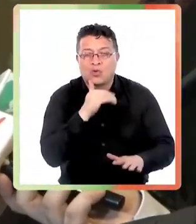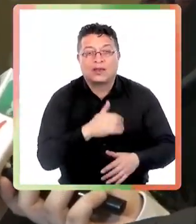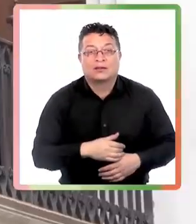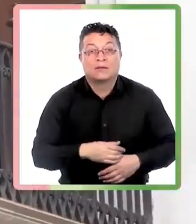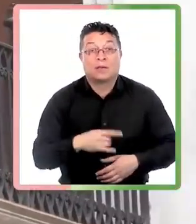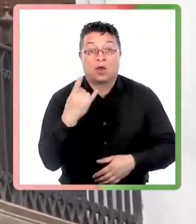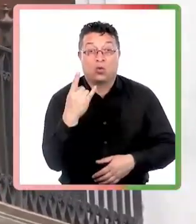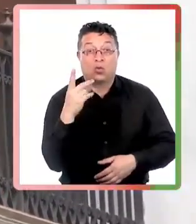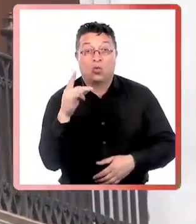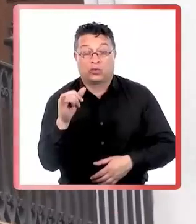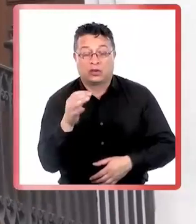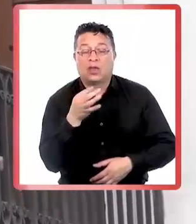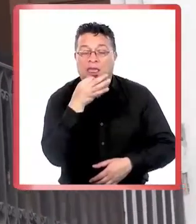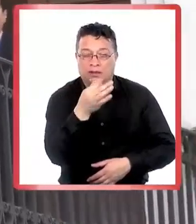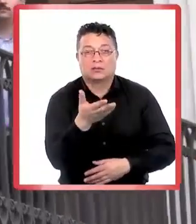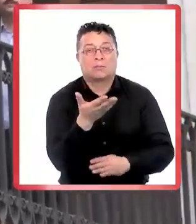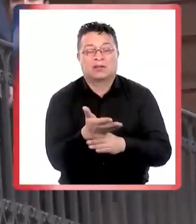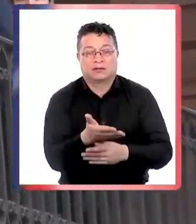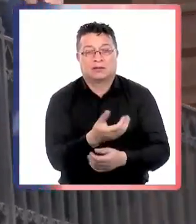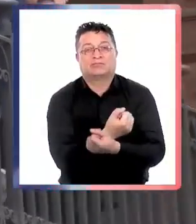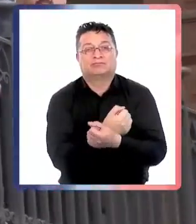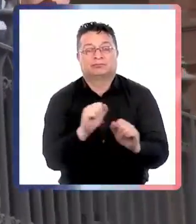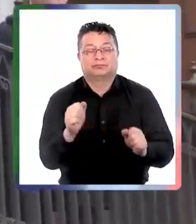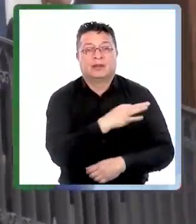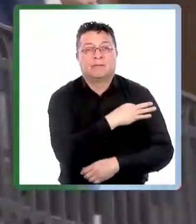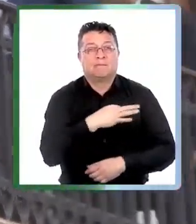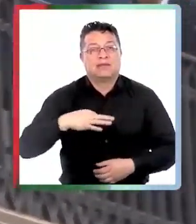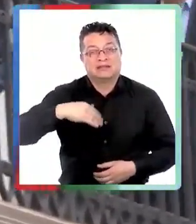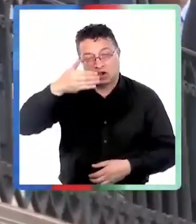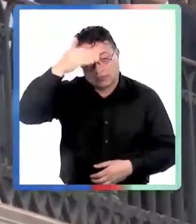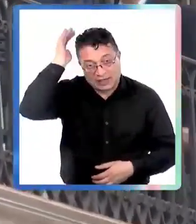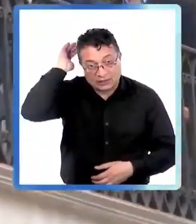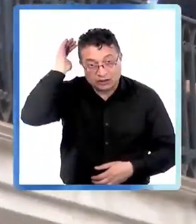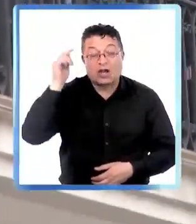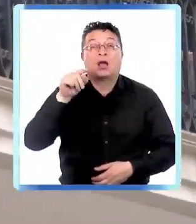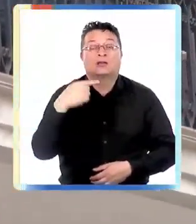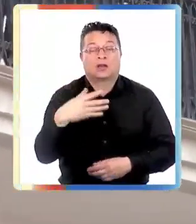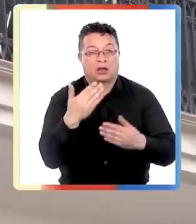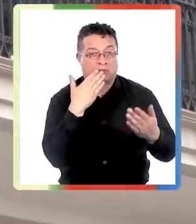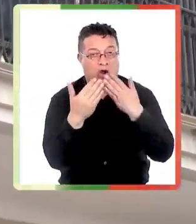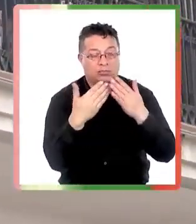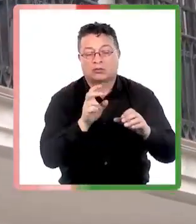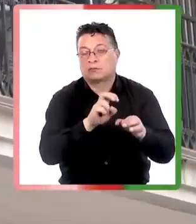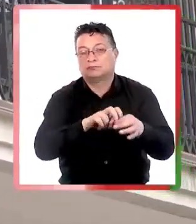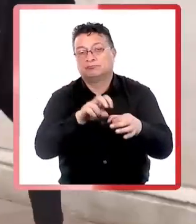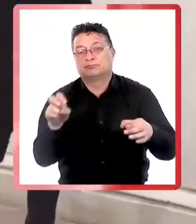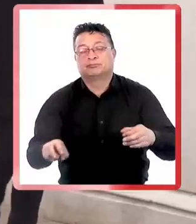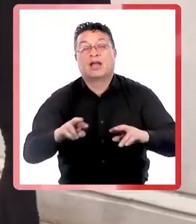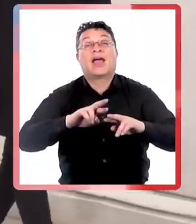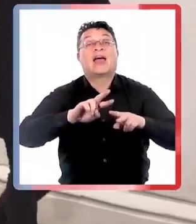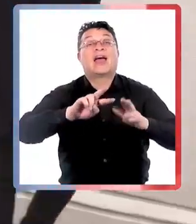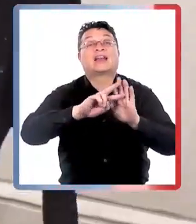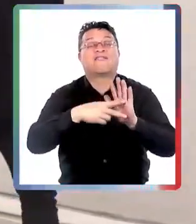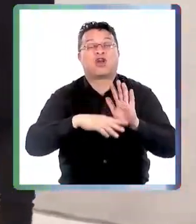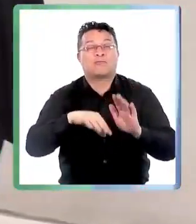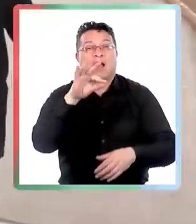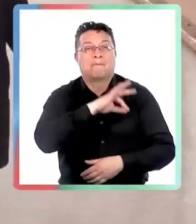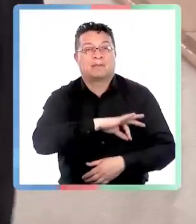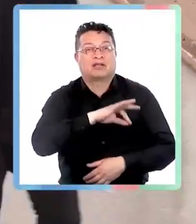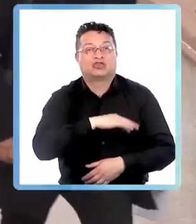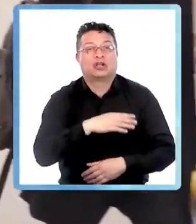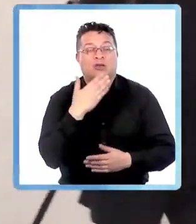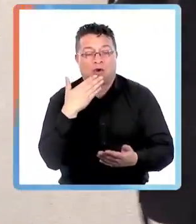profundo. En la UDI insisten en exigir la salida del ministro Giorgio Jackson. Se bajaron de las conversaciones por una reforma al